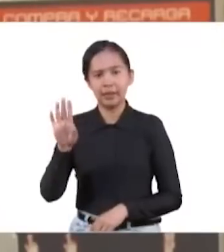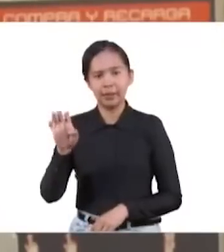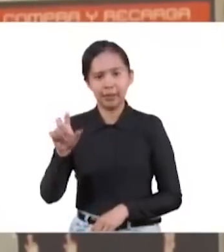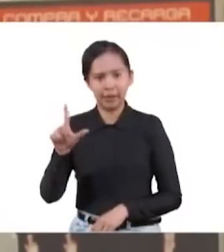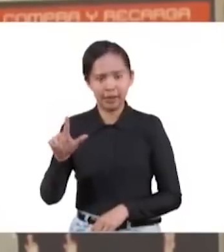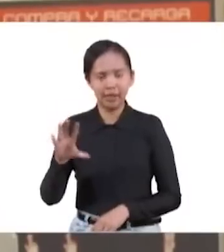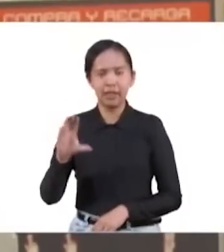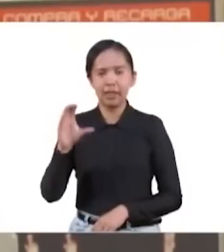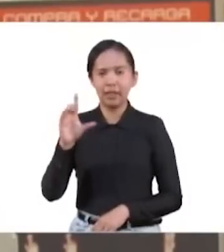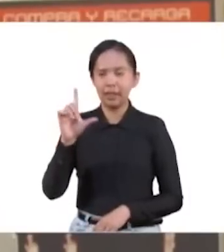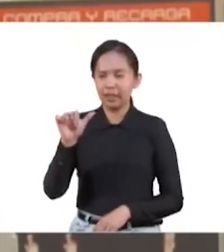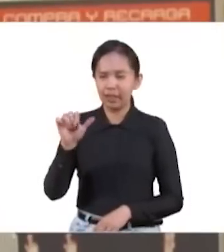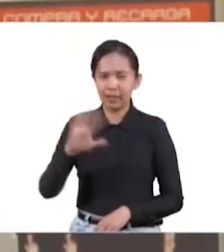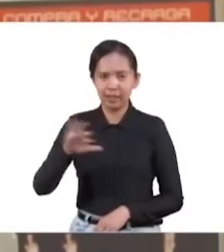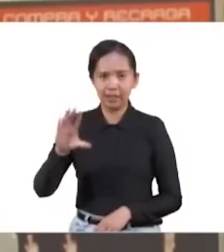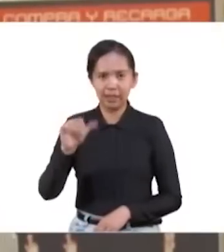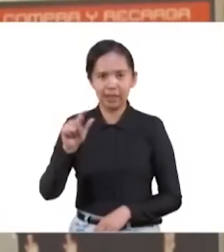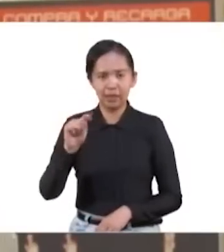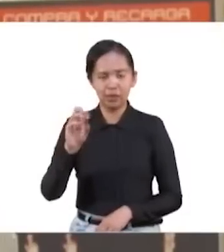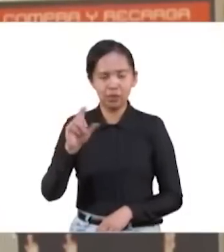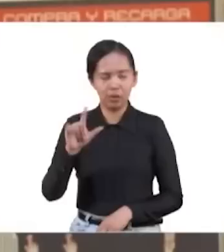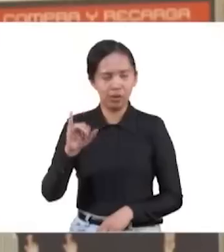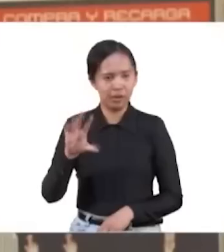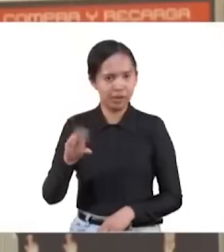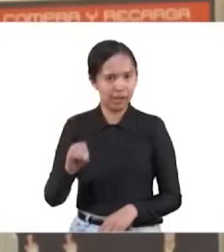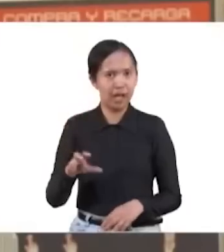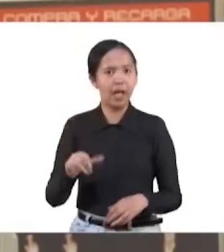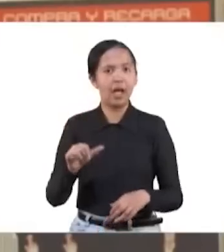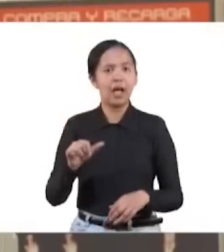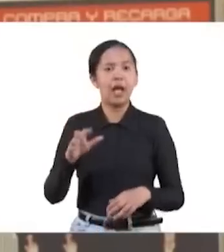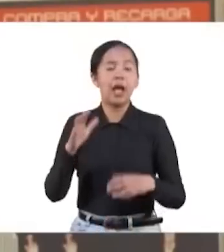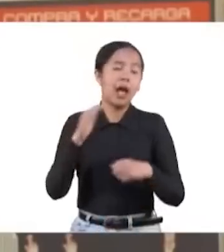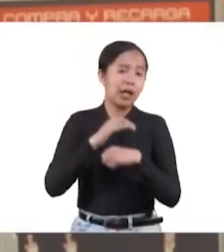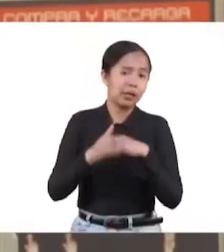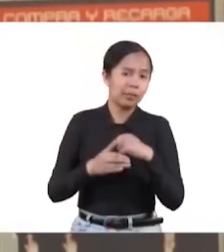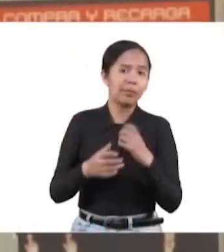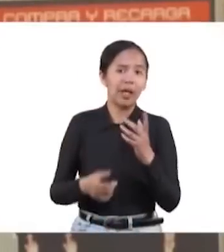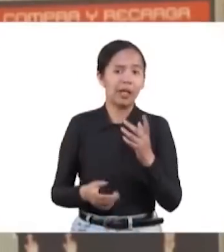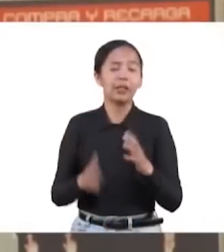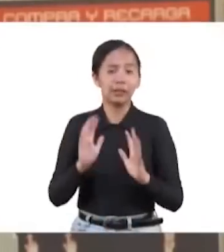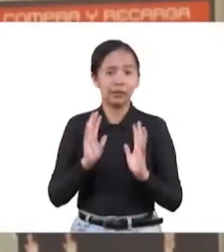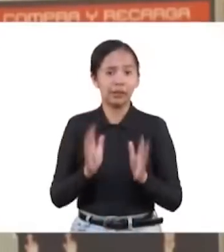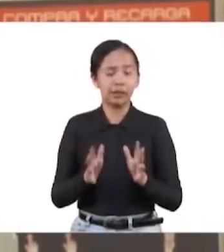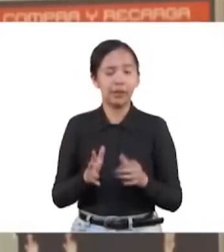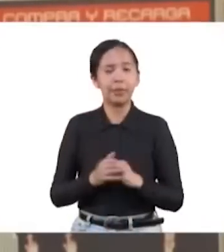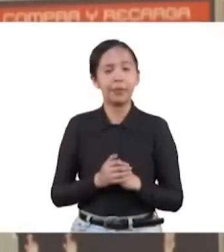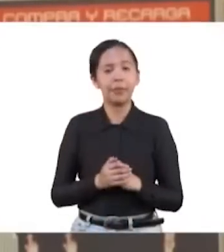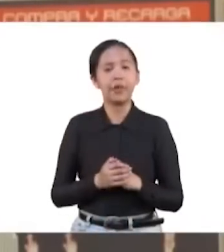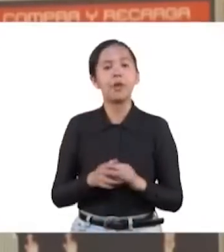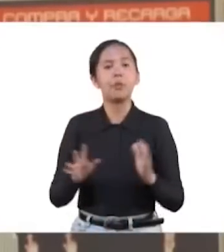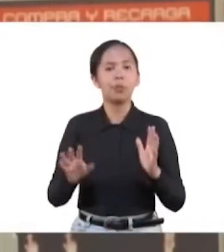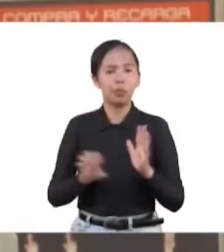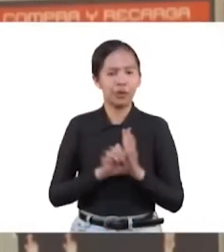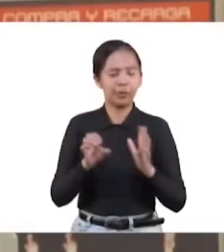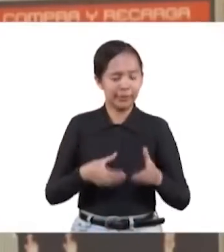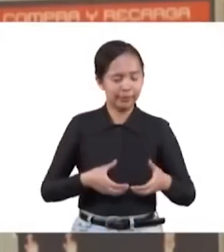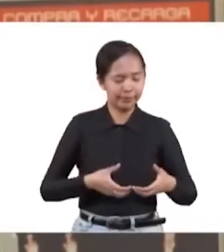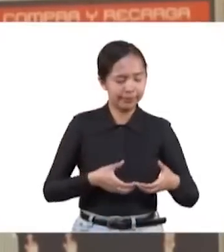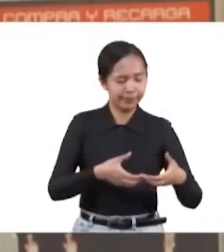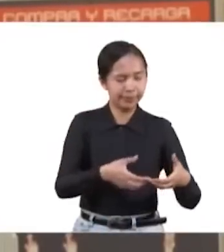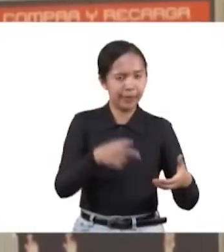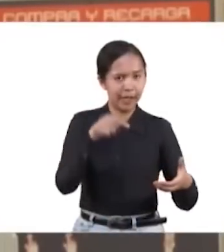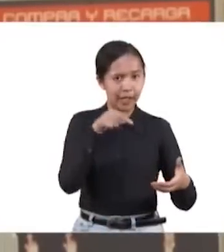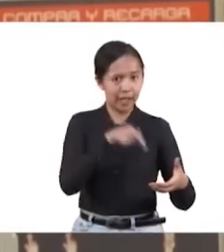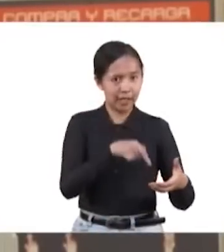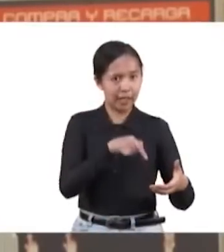como algunas actividades adicionales correspondientes a esta primera fase. Sistema de vía. En cuanto a